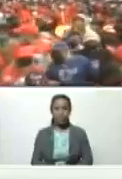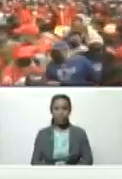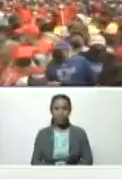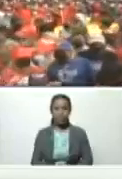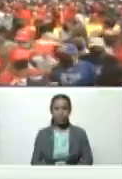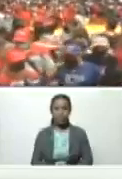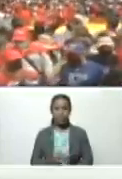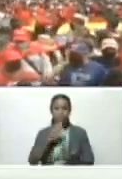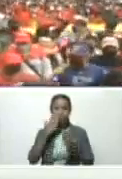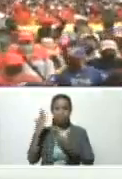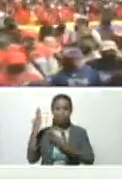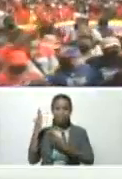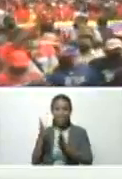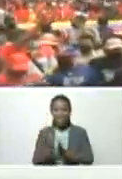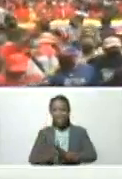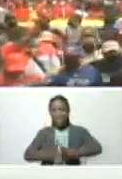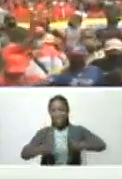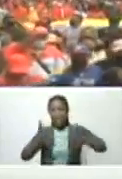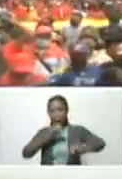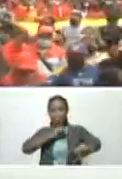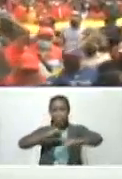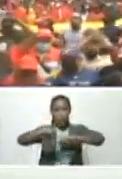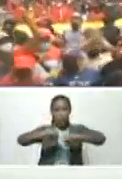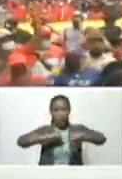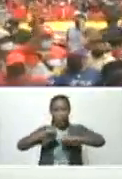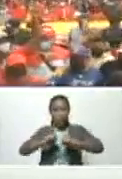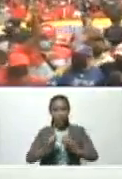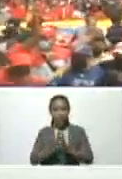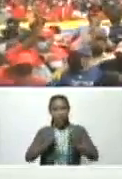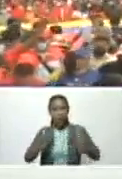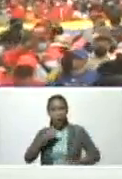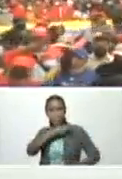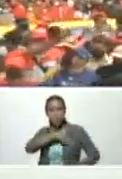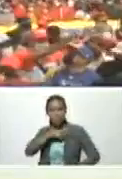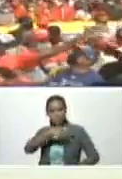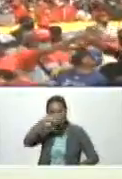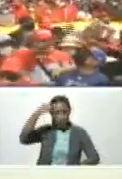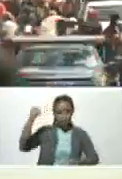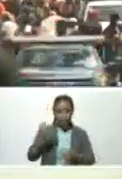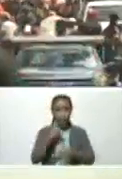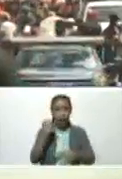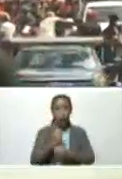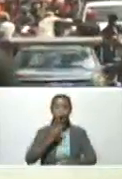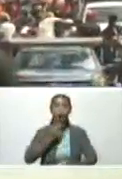Ahí está el gran movimiento de la gran misión Chamba Juvenil.